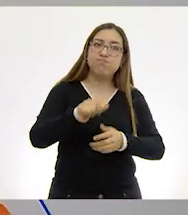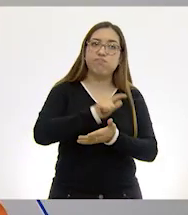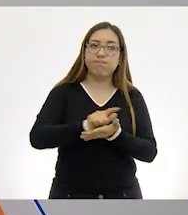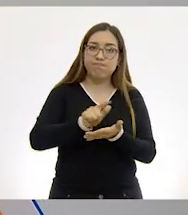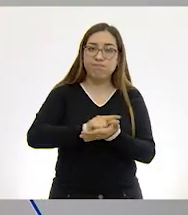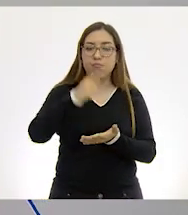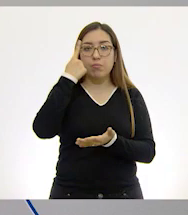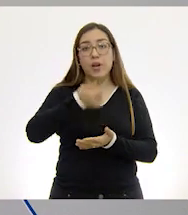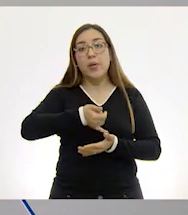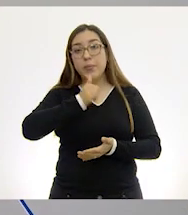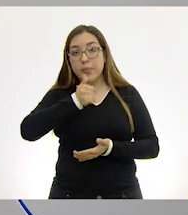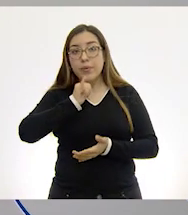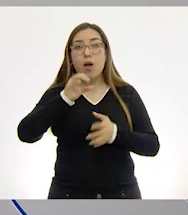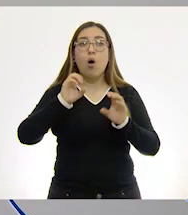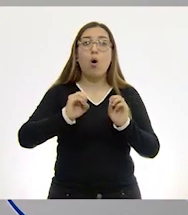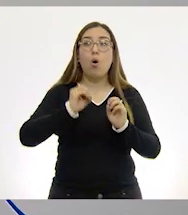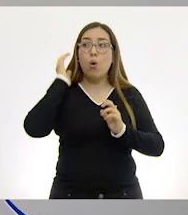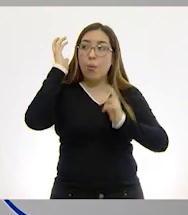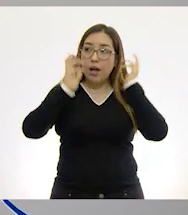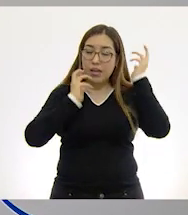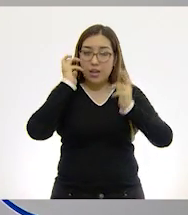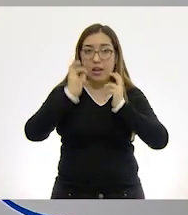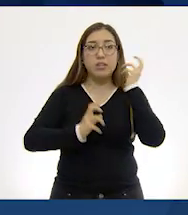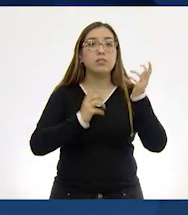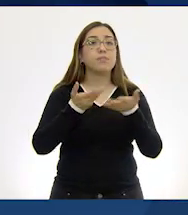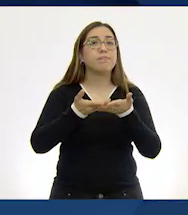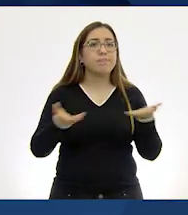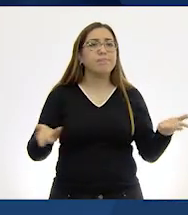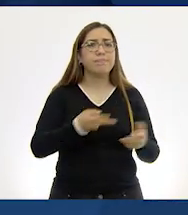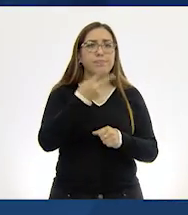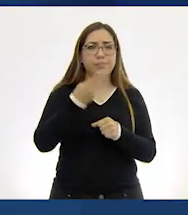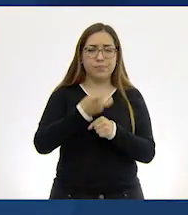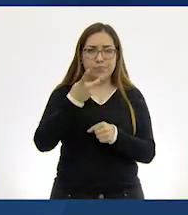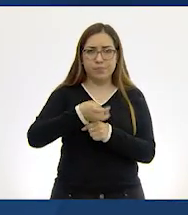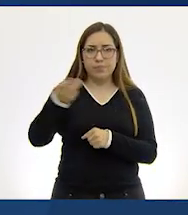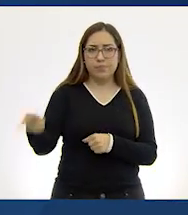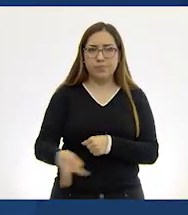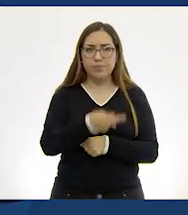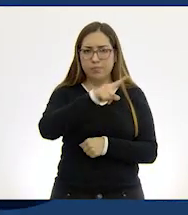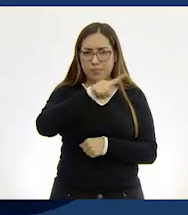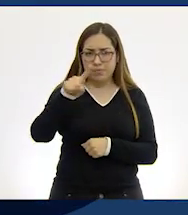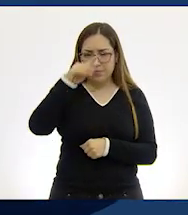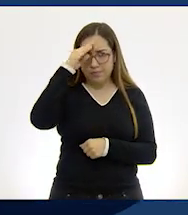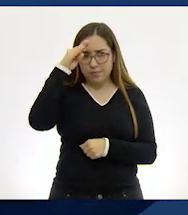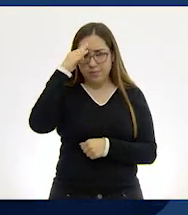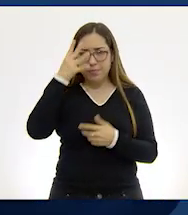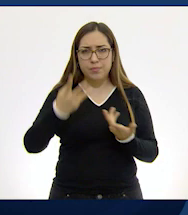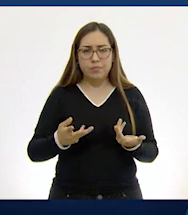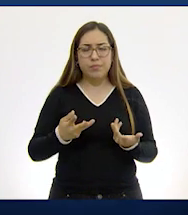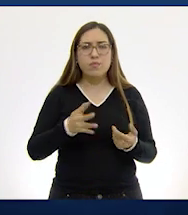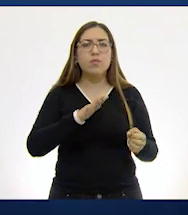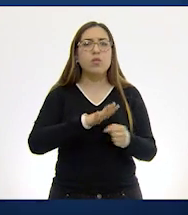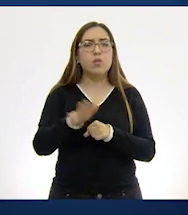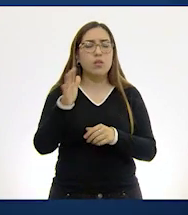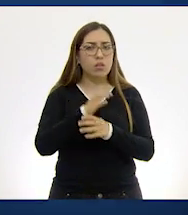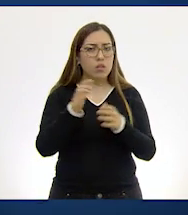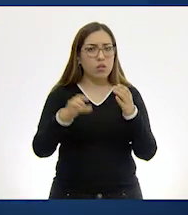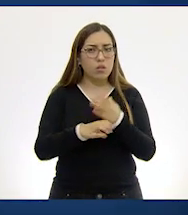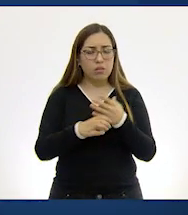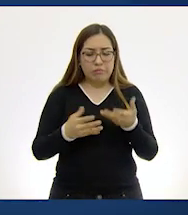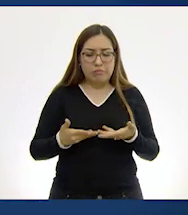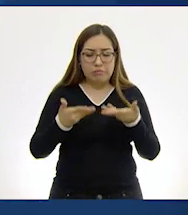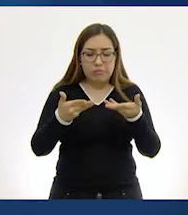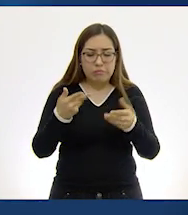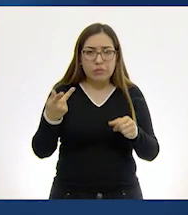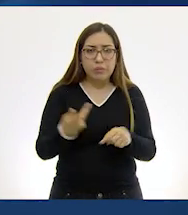para bañarse. Uh-huh. Veamos una segunda pregunta y reflexionen en casa. ¿Qué desechos se produjeron y cómo